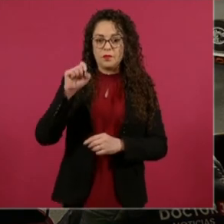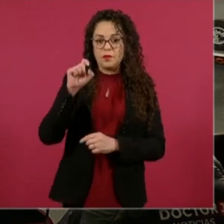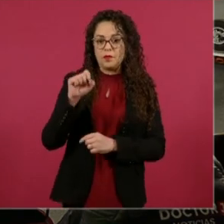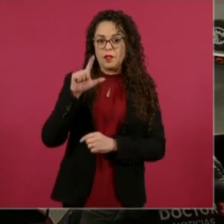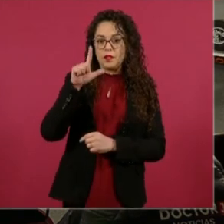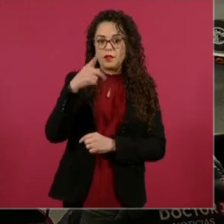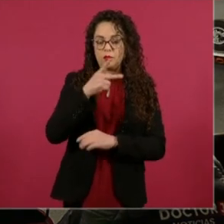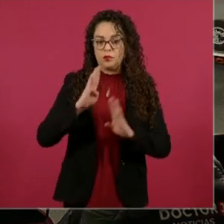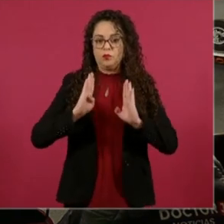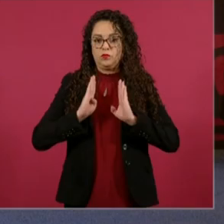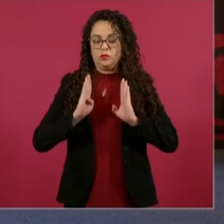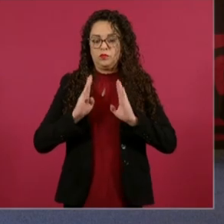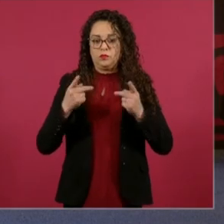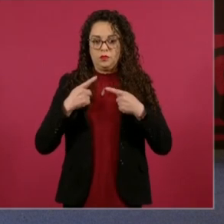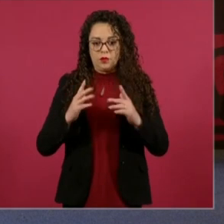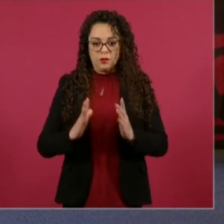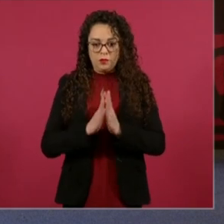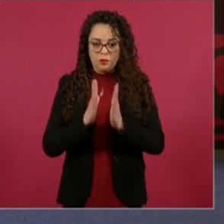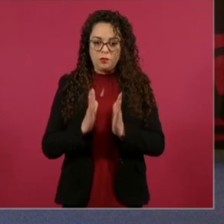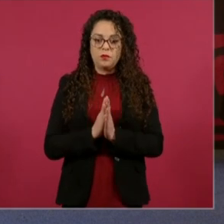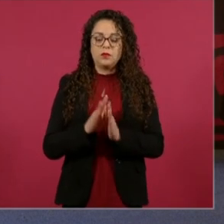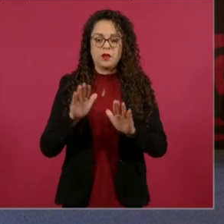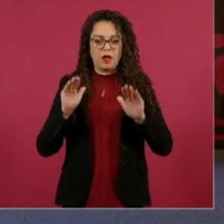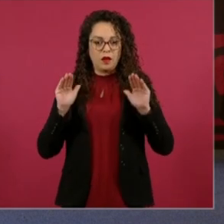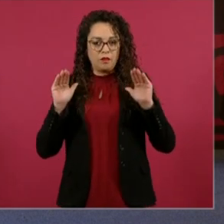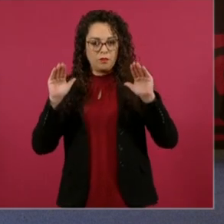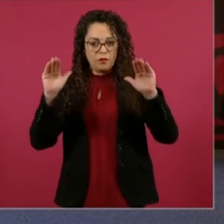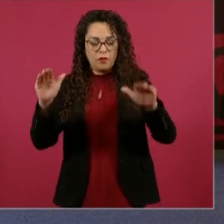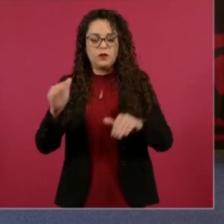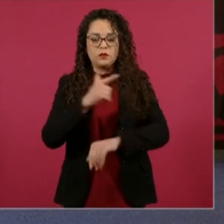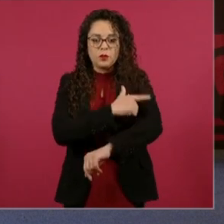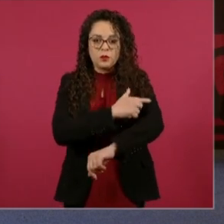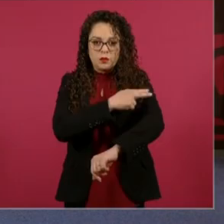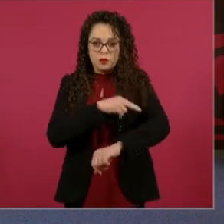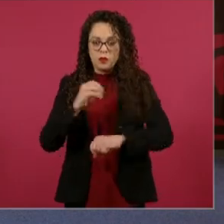elementos del Ejército, Fuerza Aérea y Guardia Nacional. Adelante.